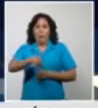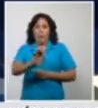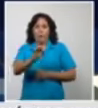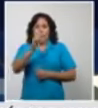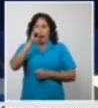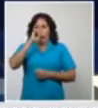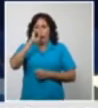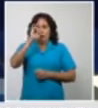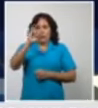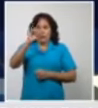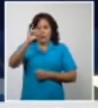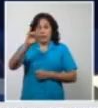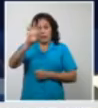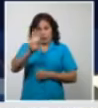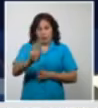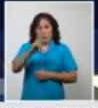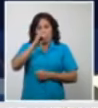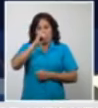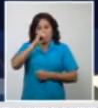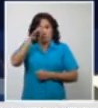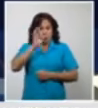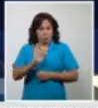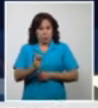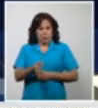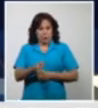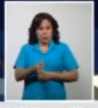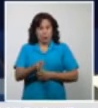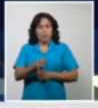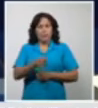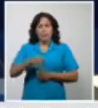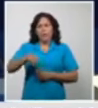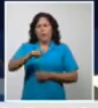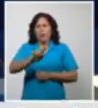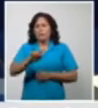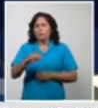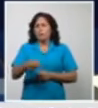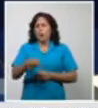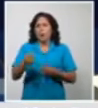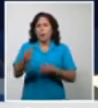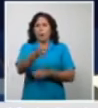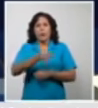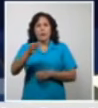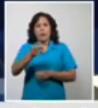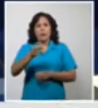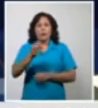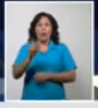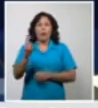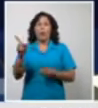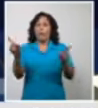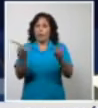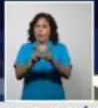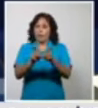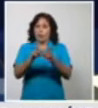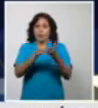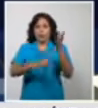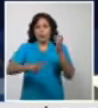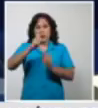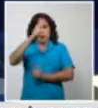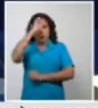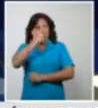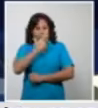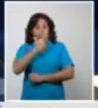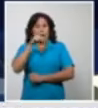de edad, de el municipio de Venezuela, la provincia de Ciego de Ávila,